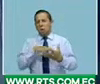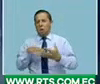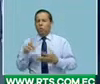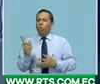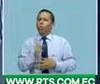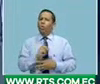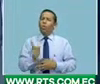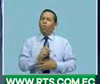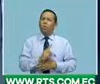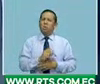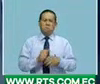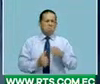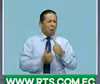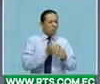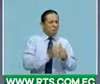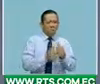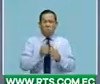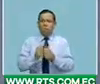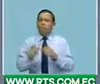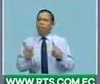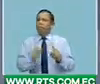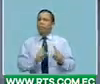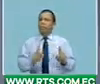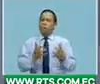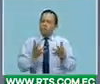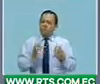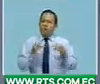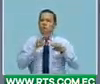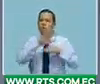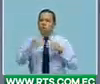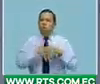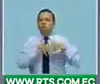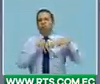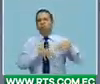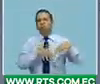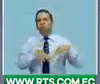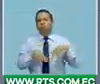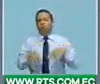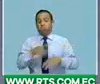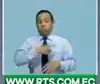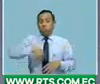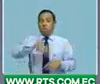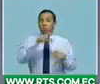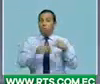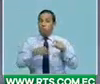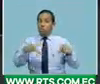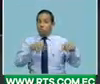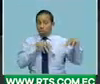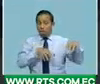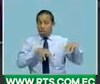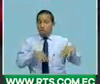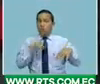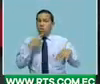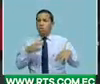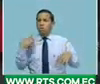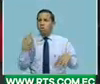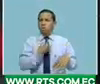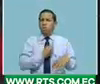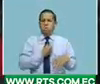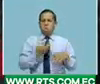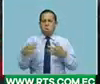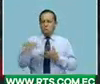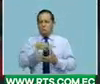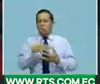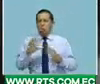esperamos incidentes graves. Ellos desde el inicio indicaron que no pretendían llegar hasta la gobernación y también que no serían parte de algún tipo